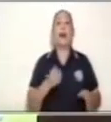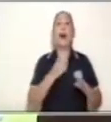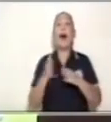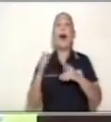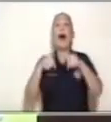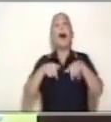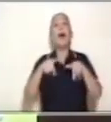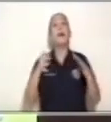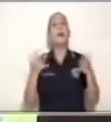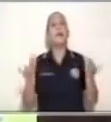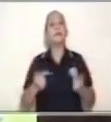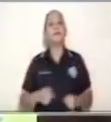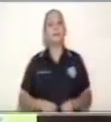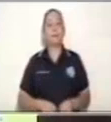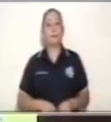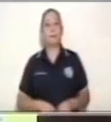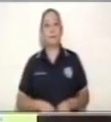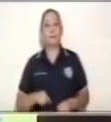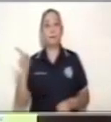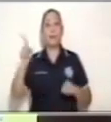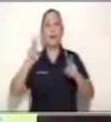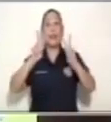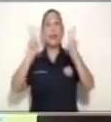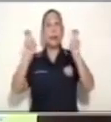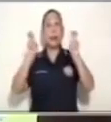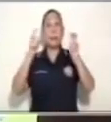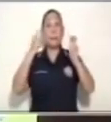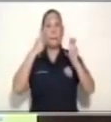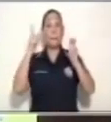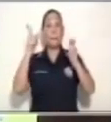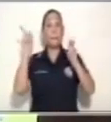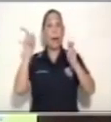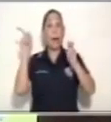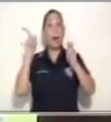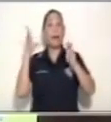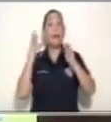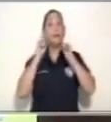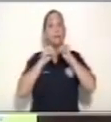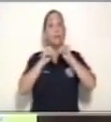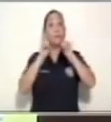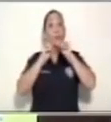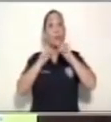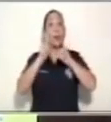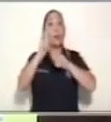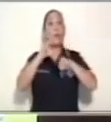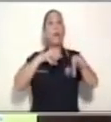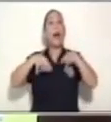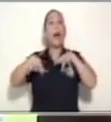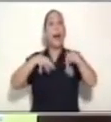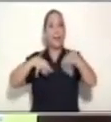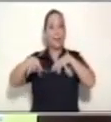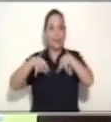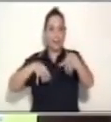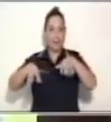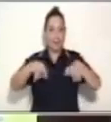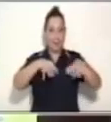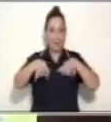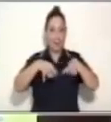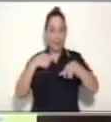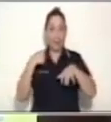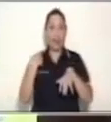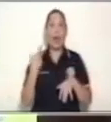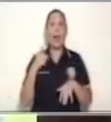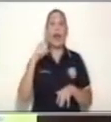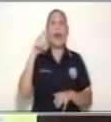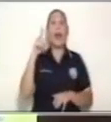de empezar, con el tema, les voy a enseñar una dinámica. Y la dinámica se llama Alele Lele